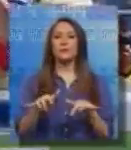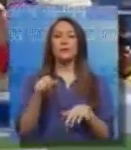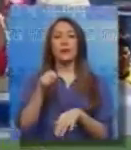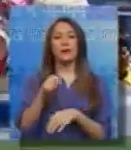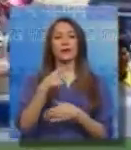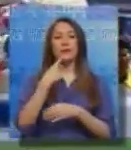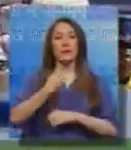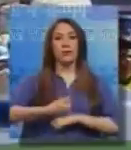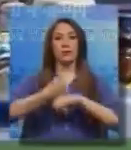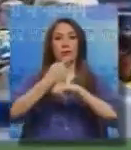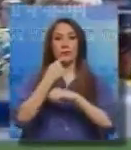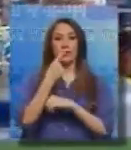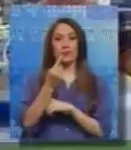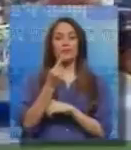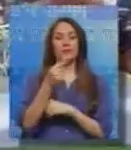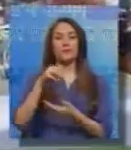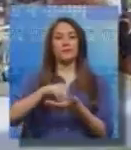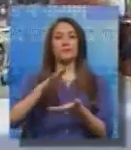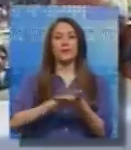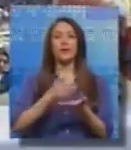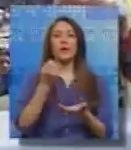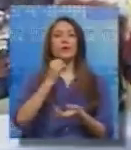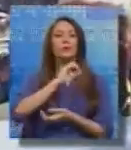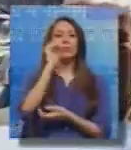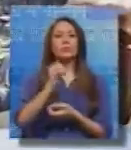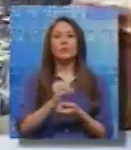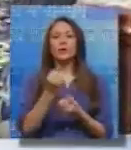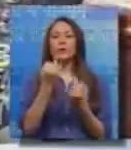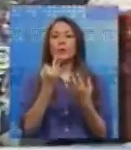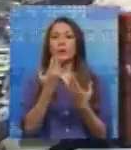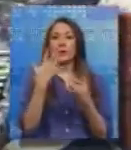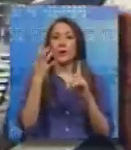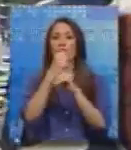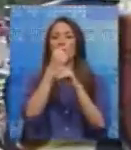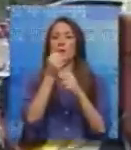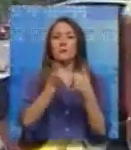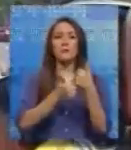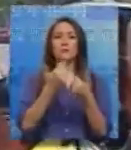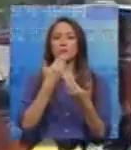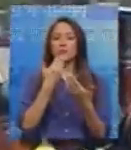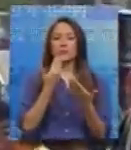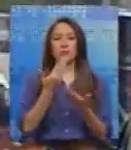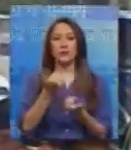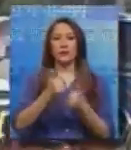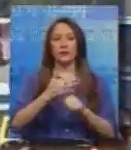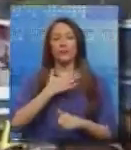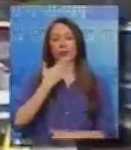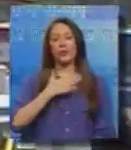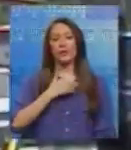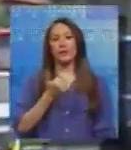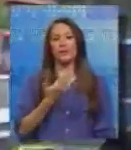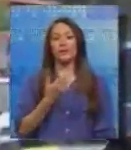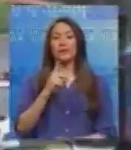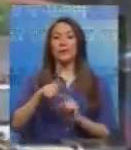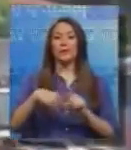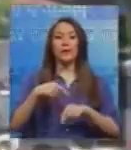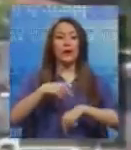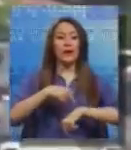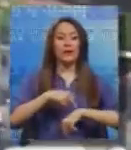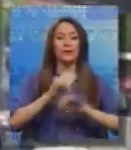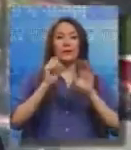según las autoridades, se efectuará un balance de los logros alcanzados. Es lo que les podemos contar de momento, amigos televidentes, cuando son